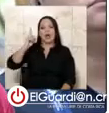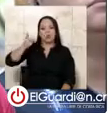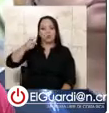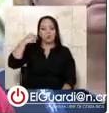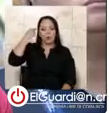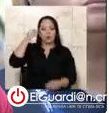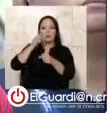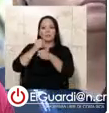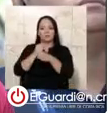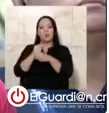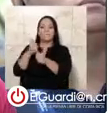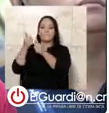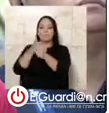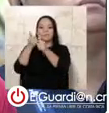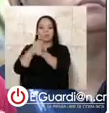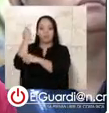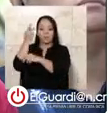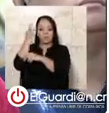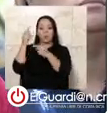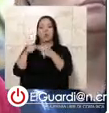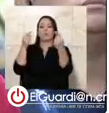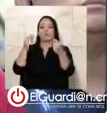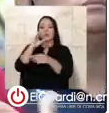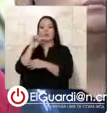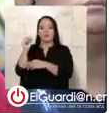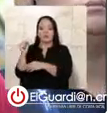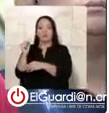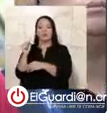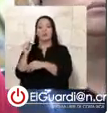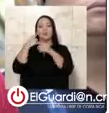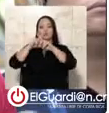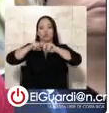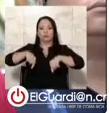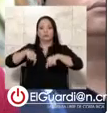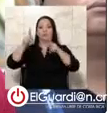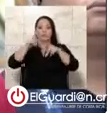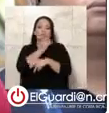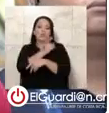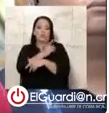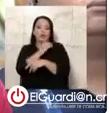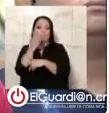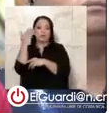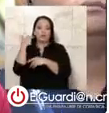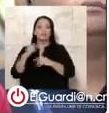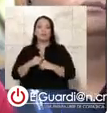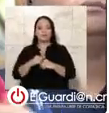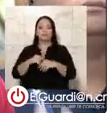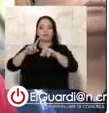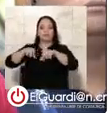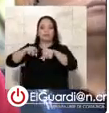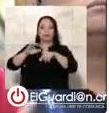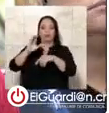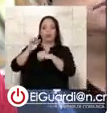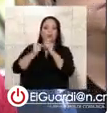estar realizando una persecución política contra la Caja a raíz de la suspensión de directivos que se han venido dando en octubre